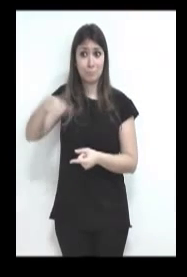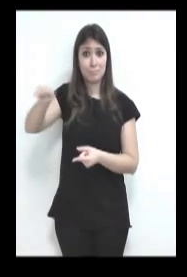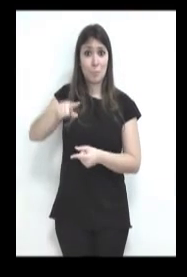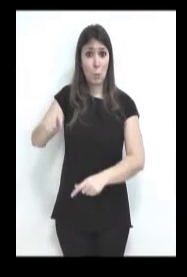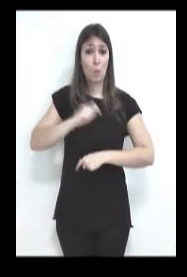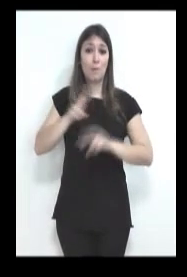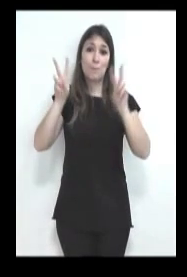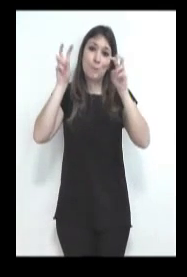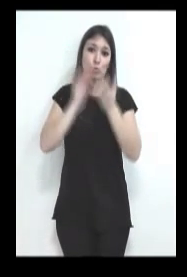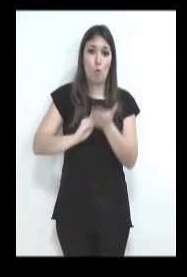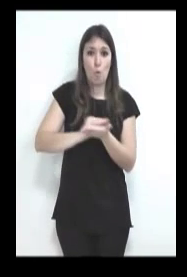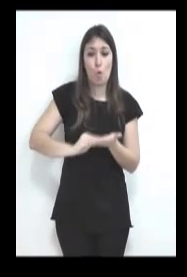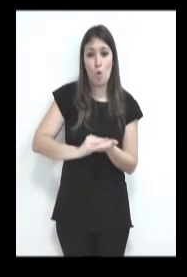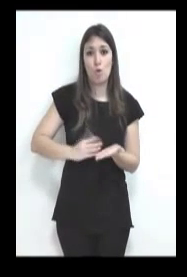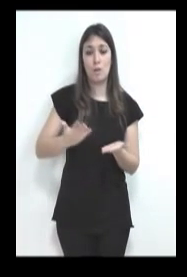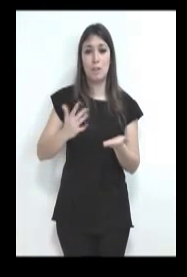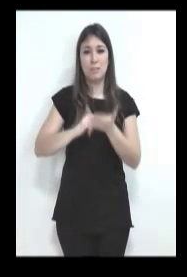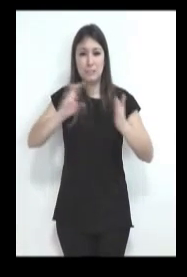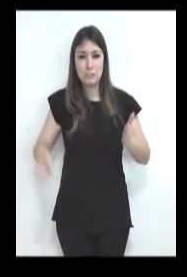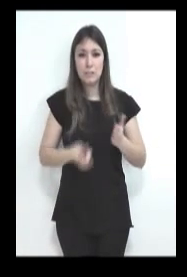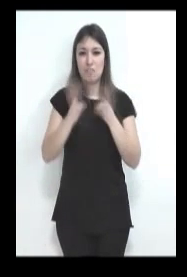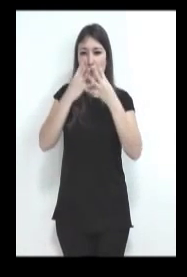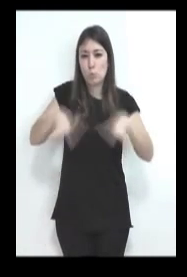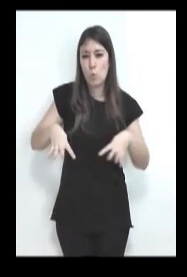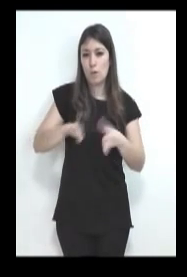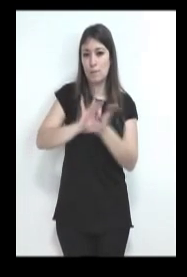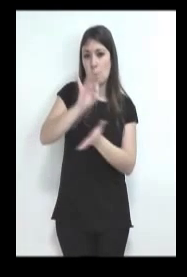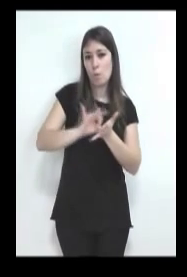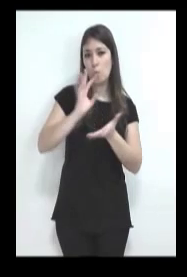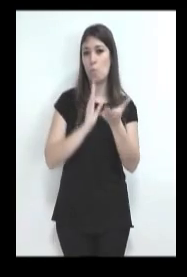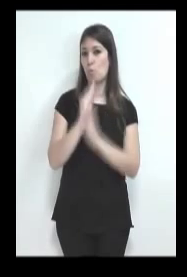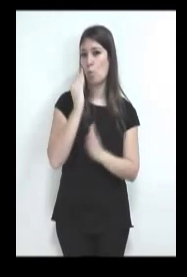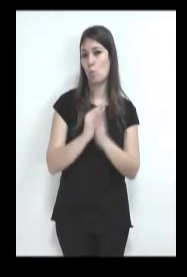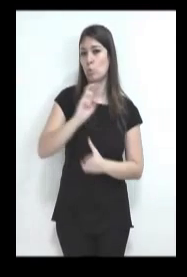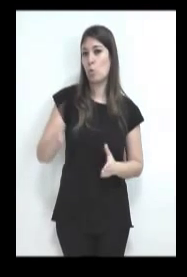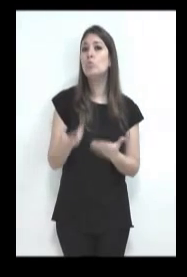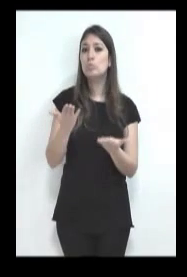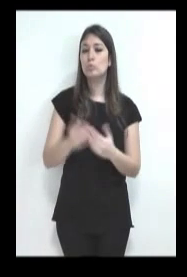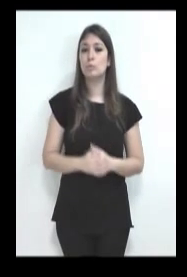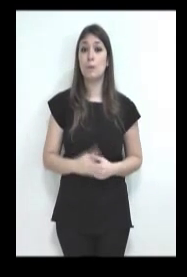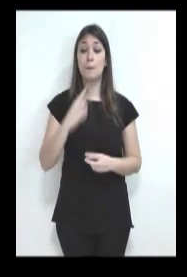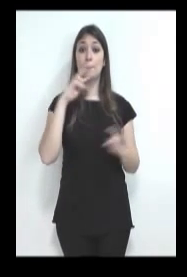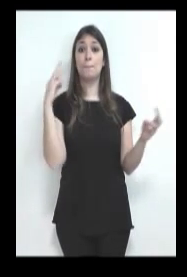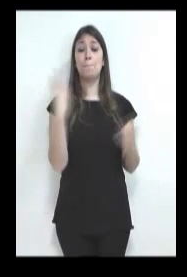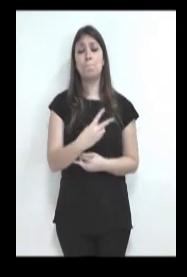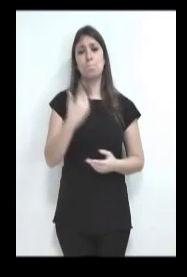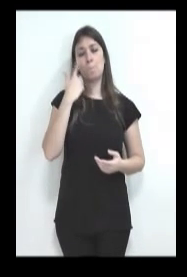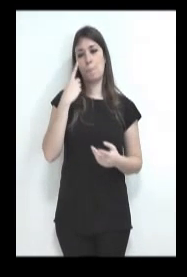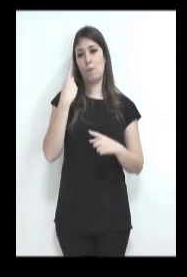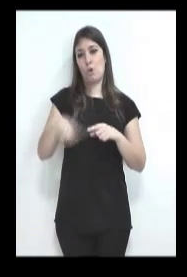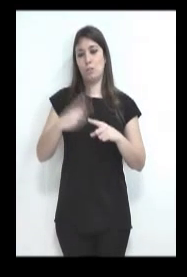de soluciones, infraestructuras, servicios, productos? Bueno, hay varias